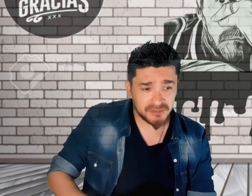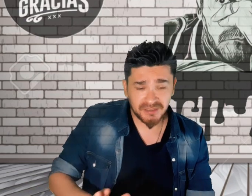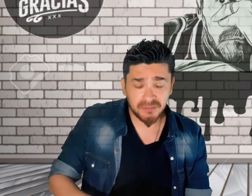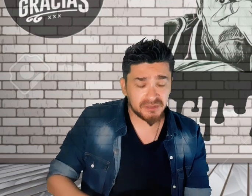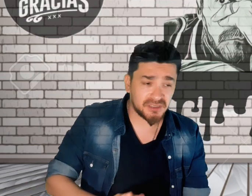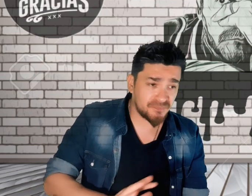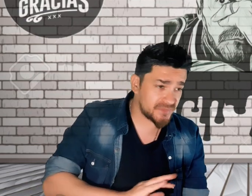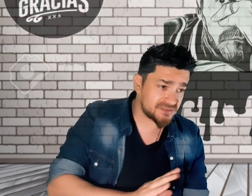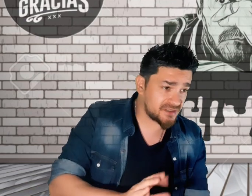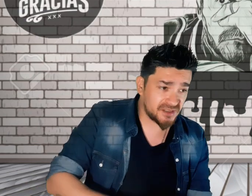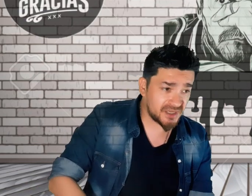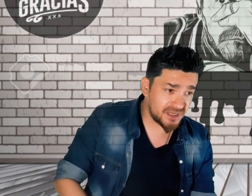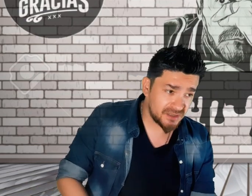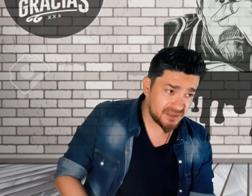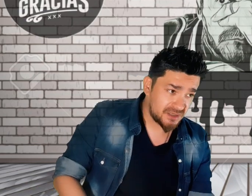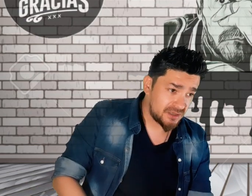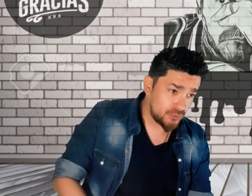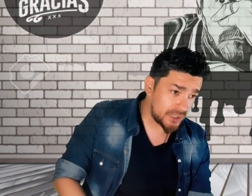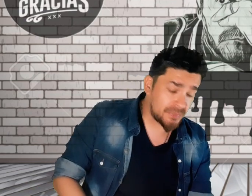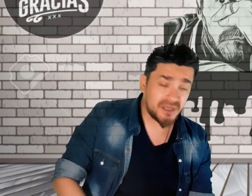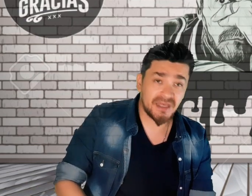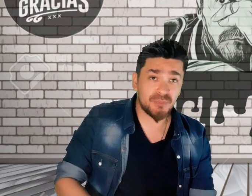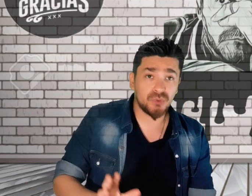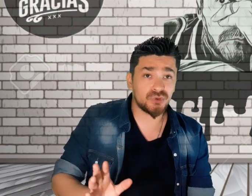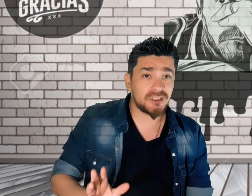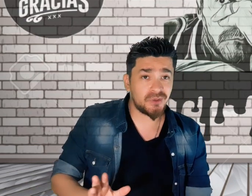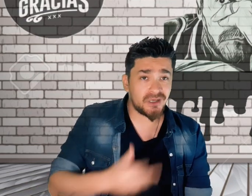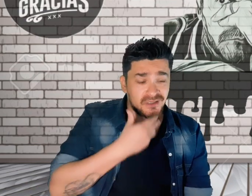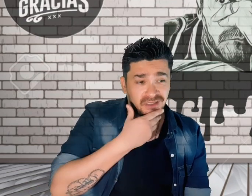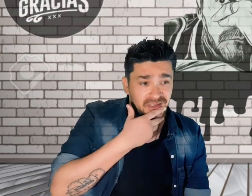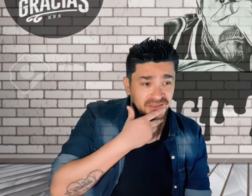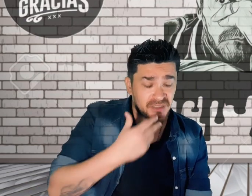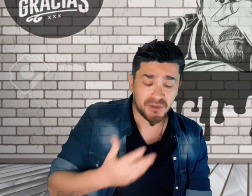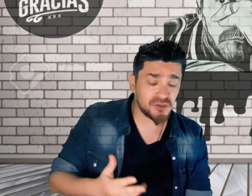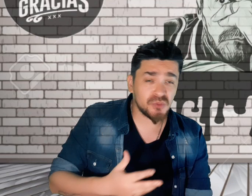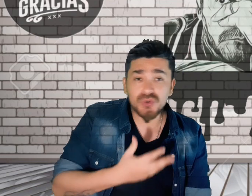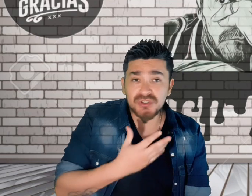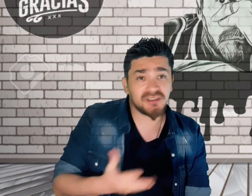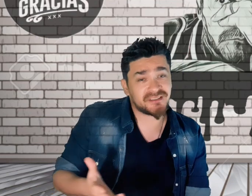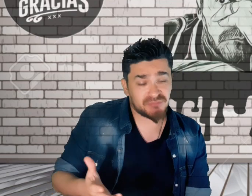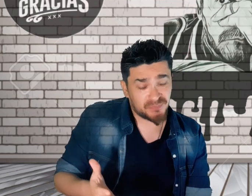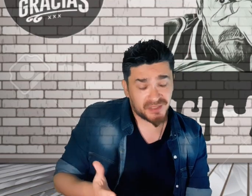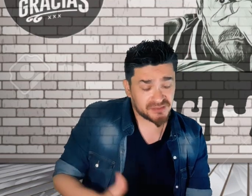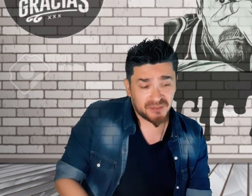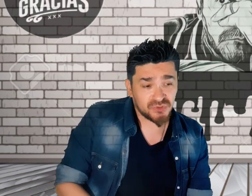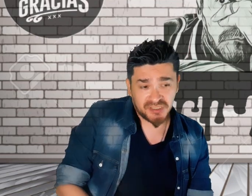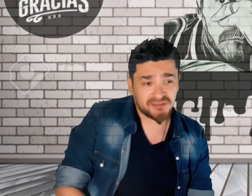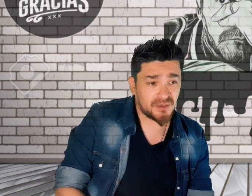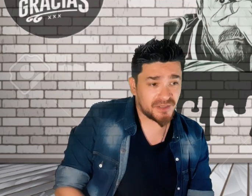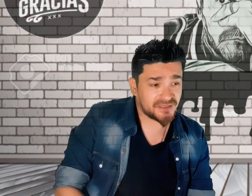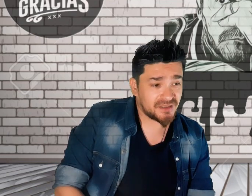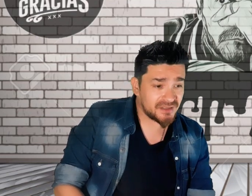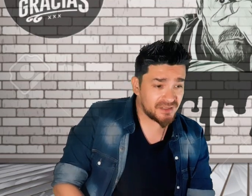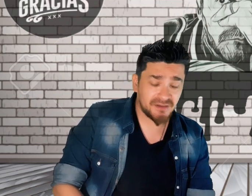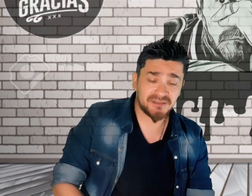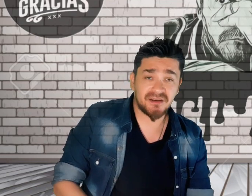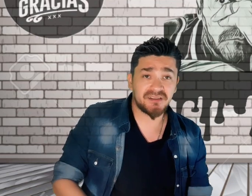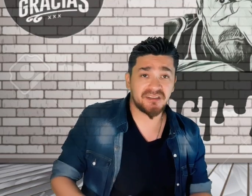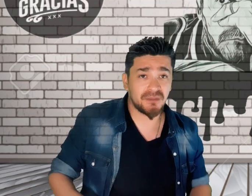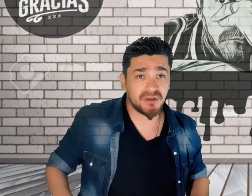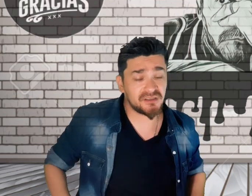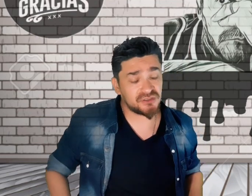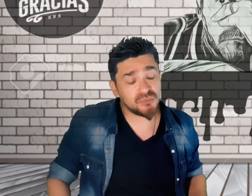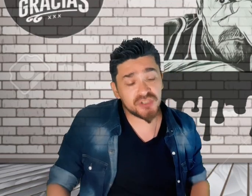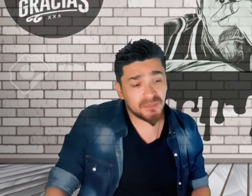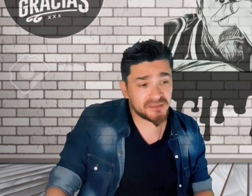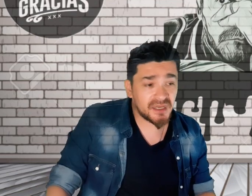aeropuerto. Lamentablemente esa idea no era para nada productiva. Se perdió muchísima plata, lamentablemente